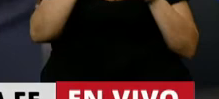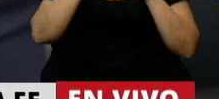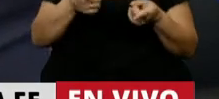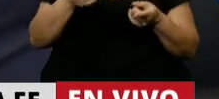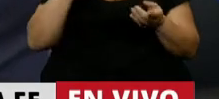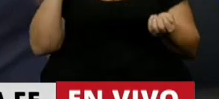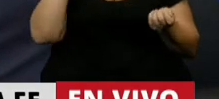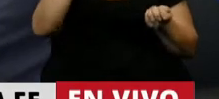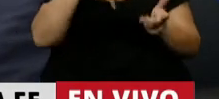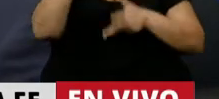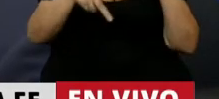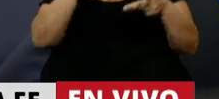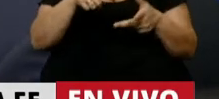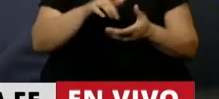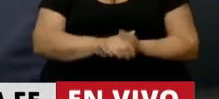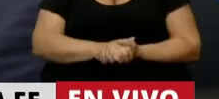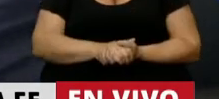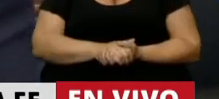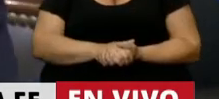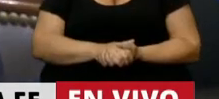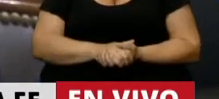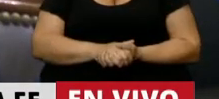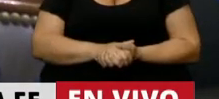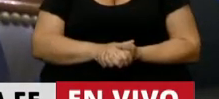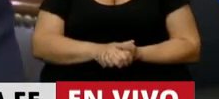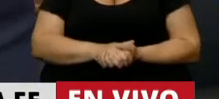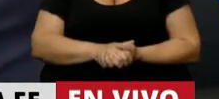quiero también agregar y decir, presidente,